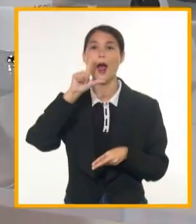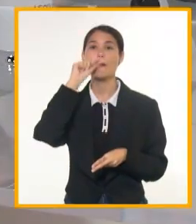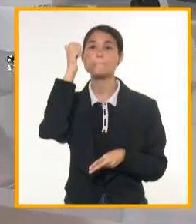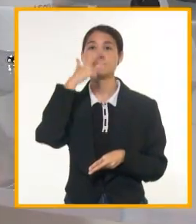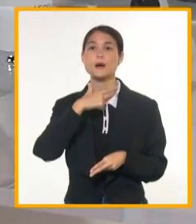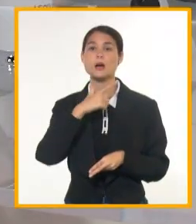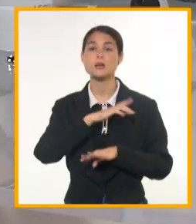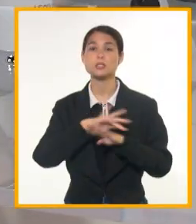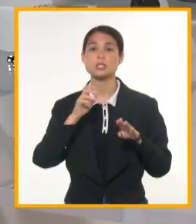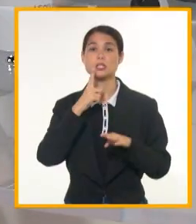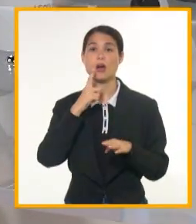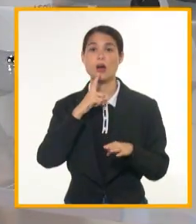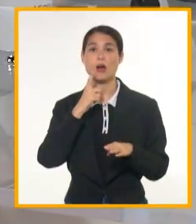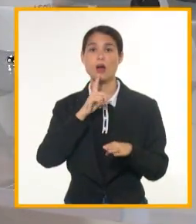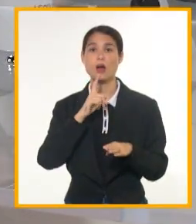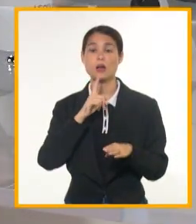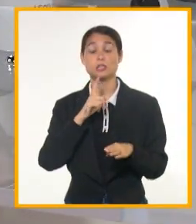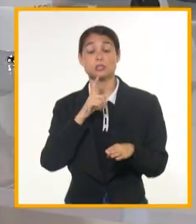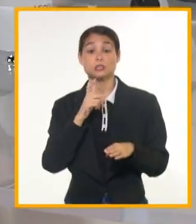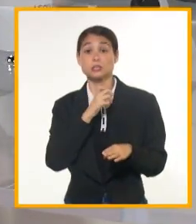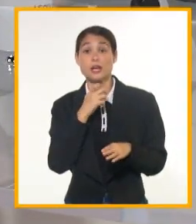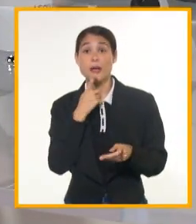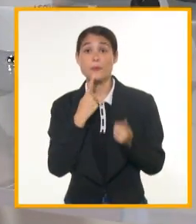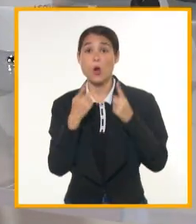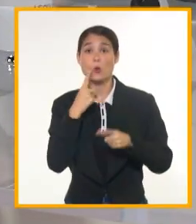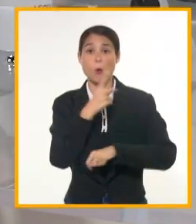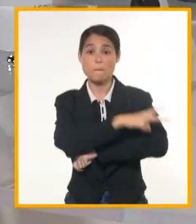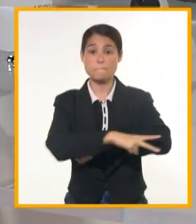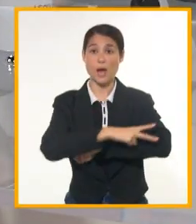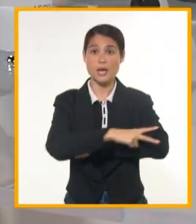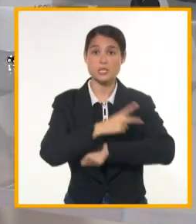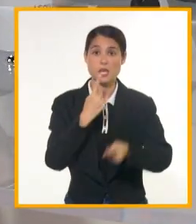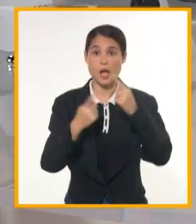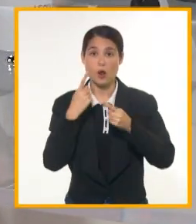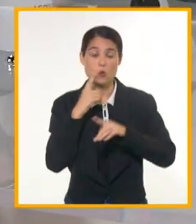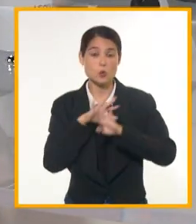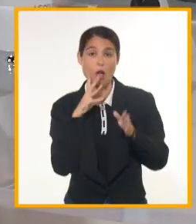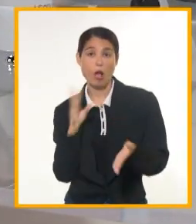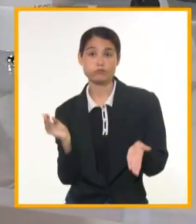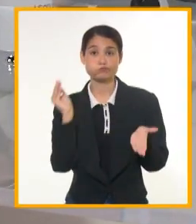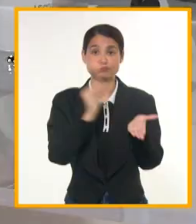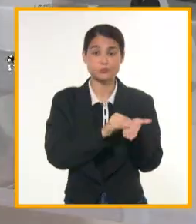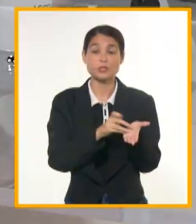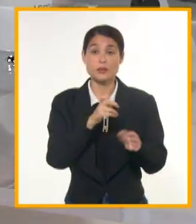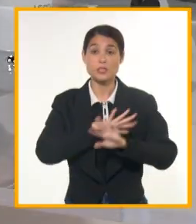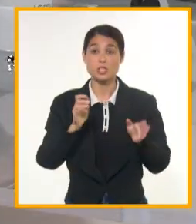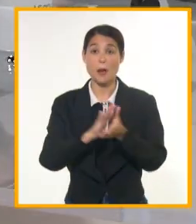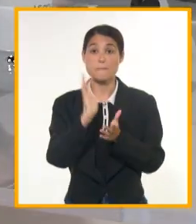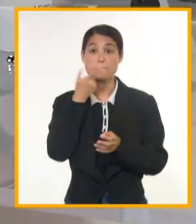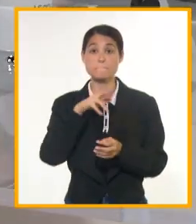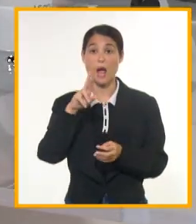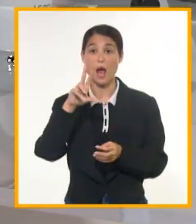días después, donde no están exactamente los países caribeños visitados por Marco Rubio, pero es una